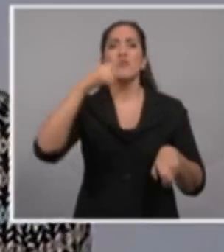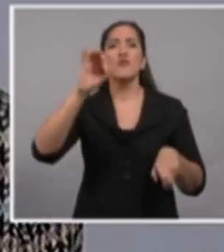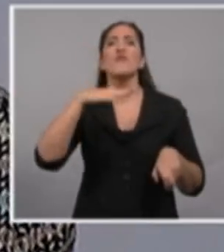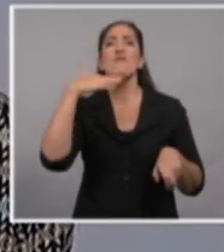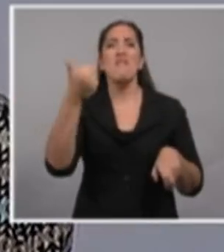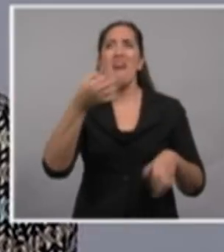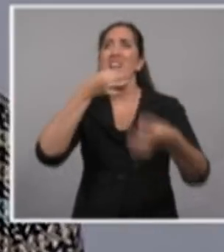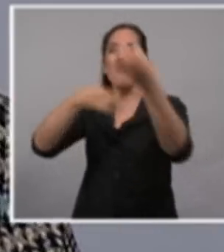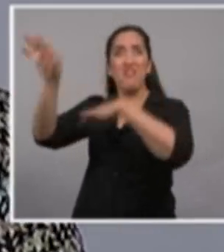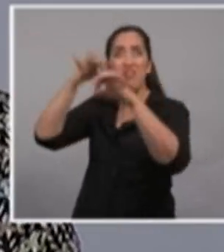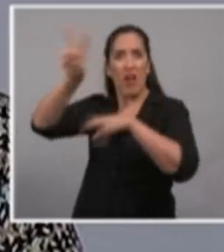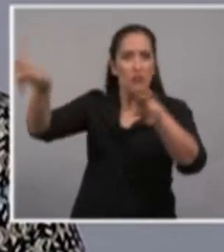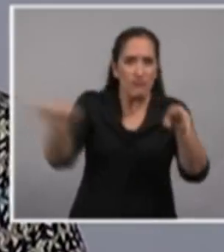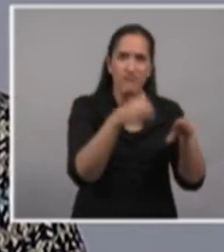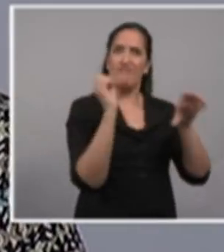Aquí está,